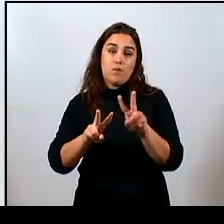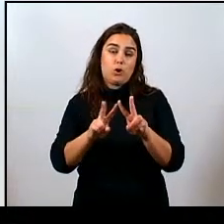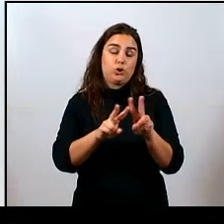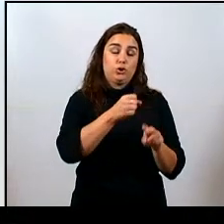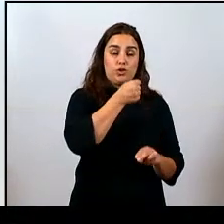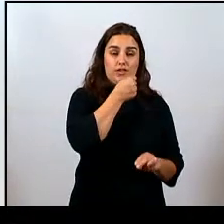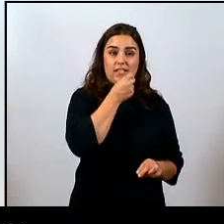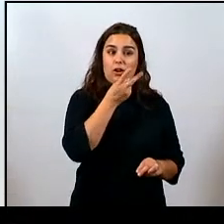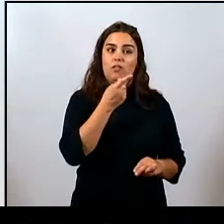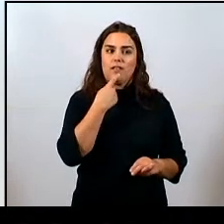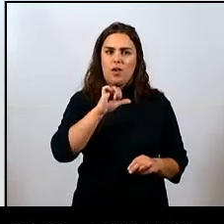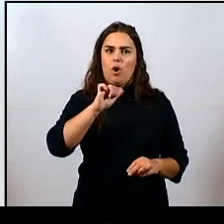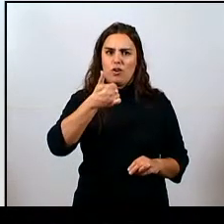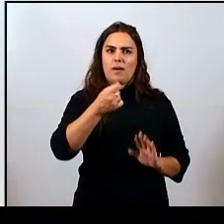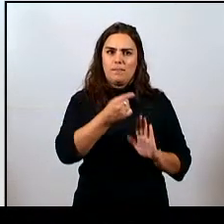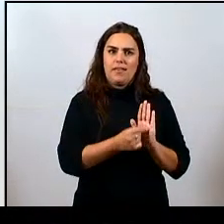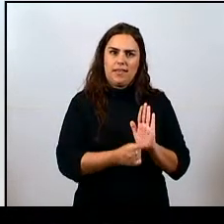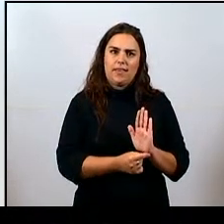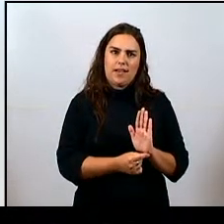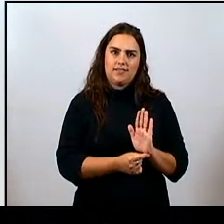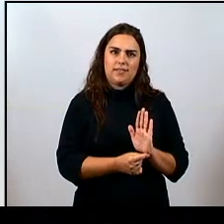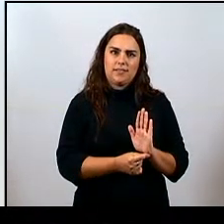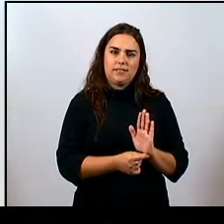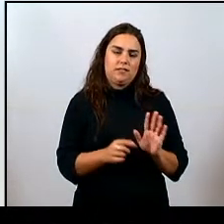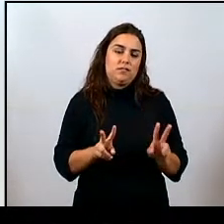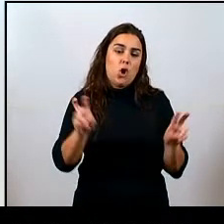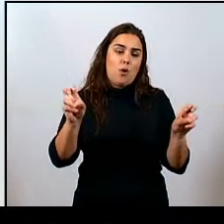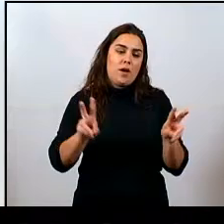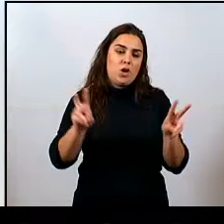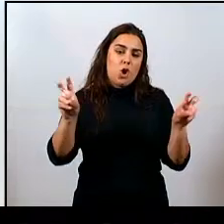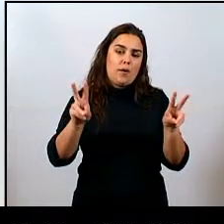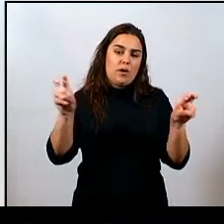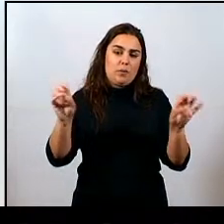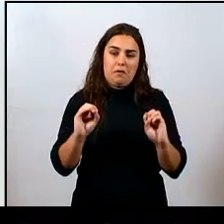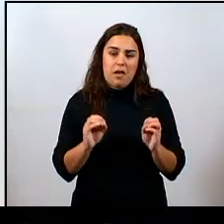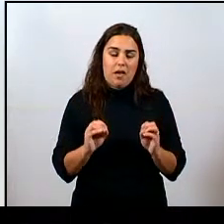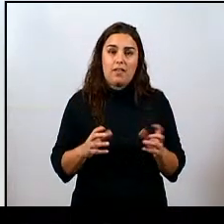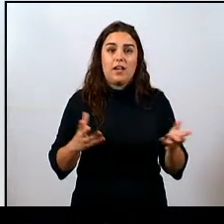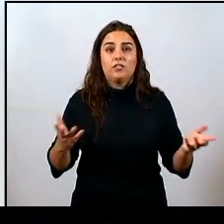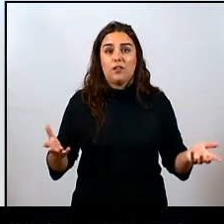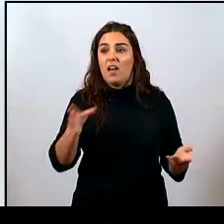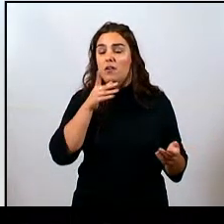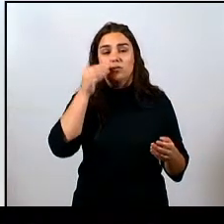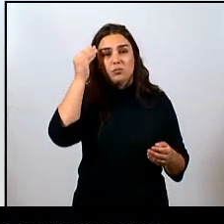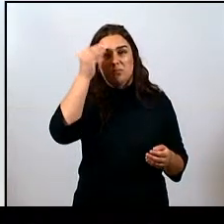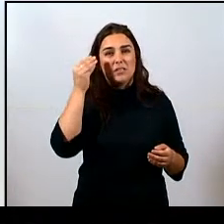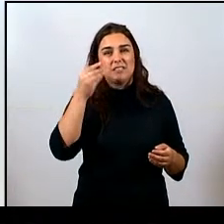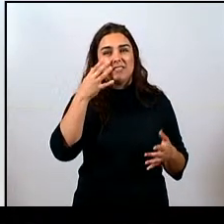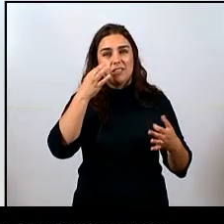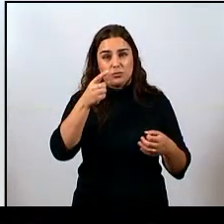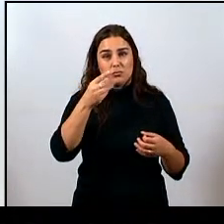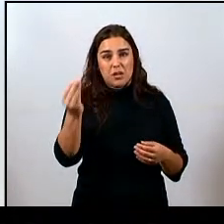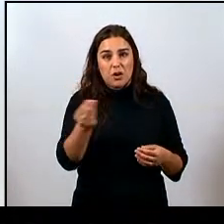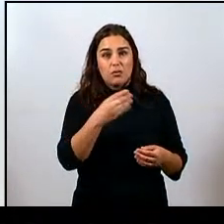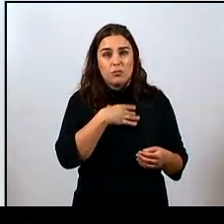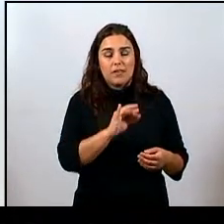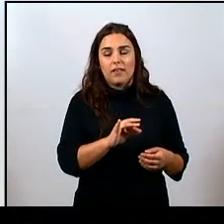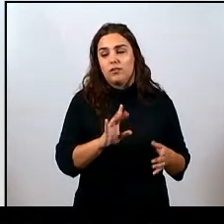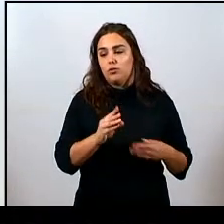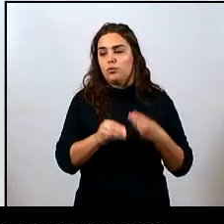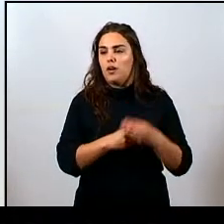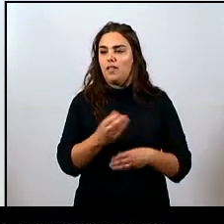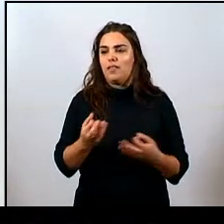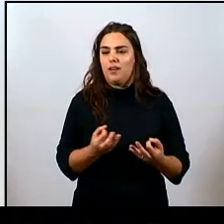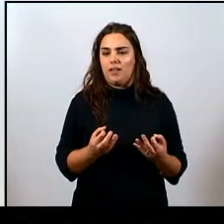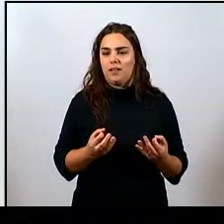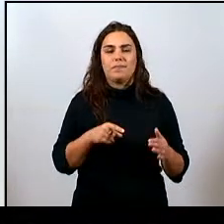habían dado el ok a todas esas medidas. No estábamos innovando en absolutamente nada. Si ahora creen que hay cuestiones que lo pueden mejorar, lo que tienen que hacer es permitir